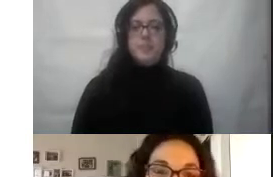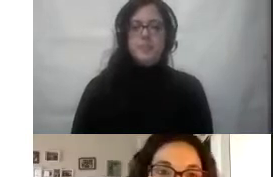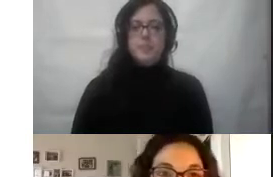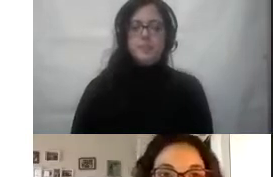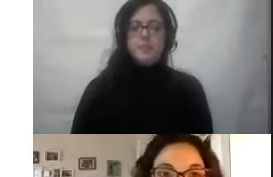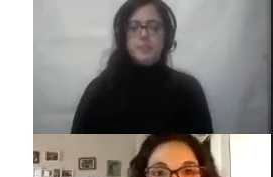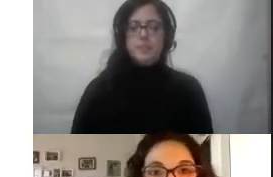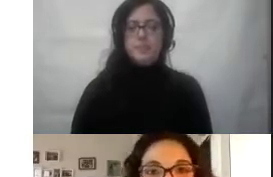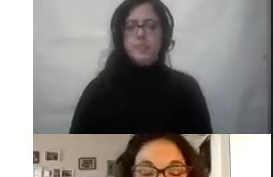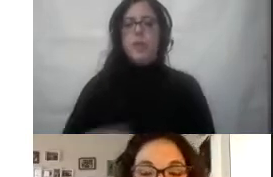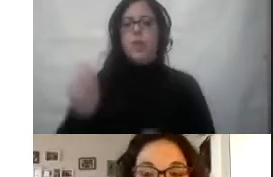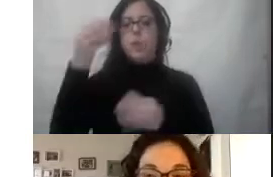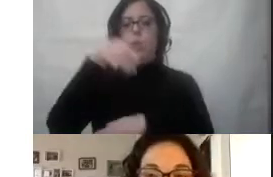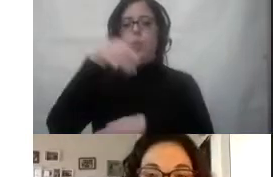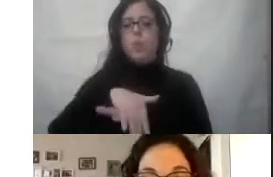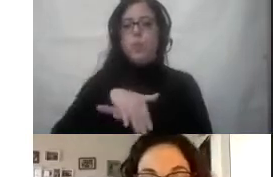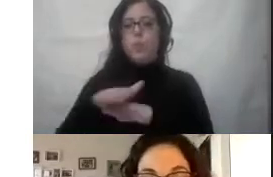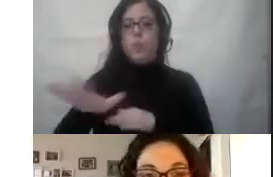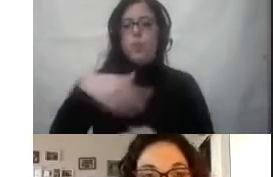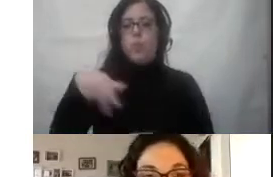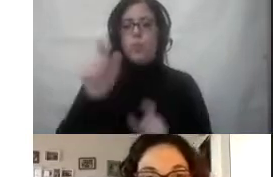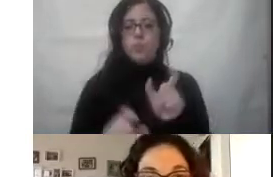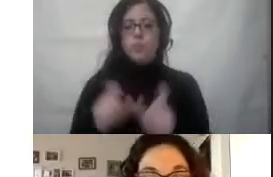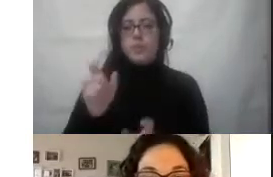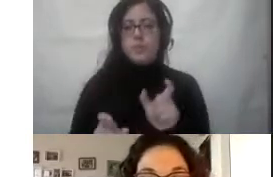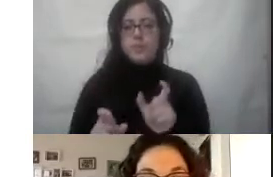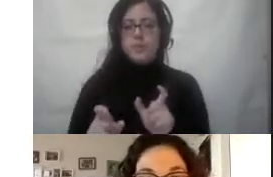Bueno, buenas tardes a todos y todas.